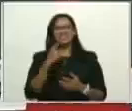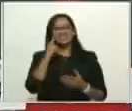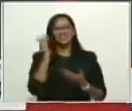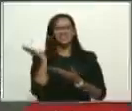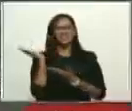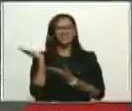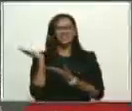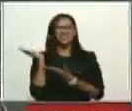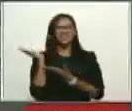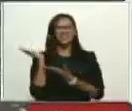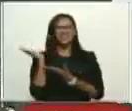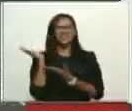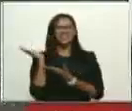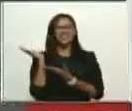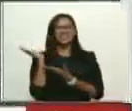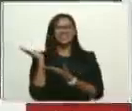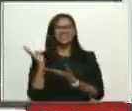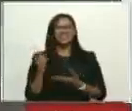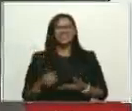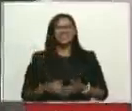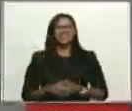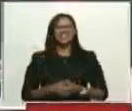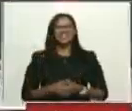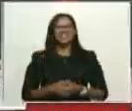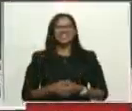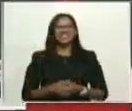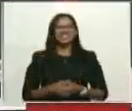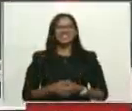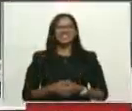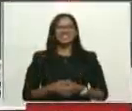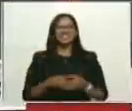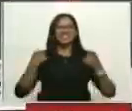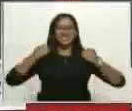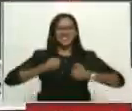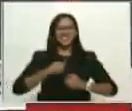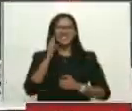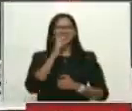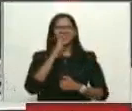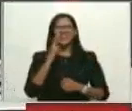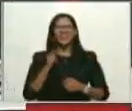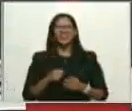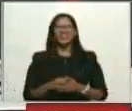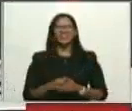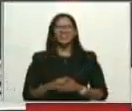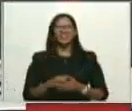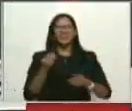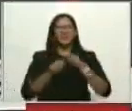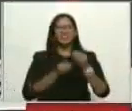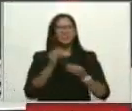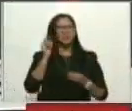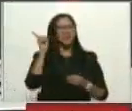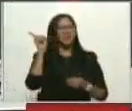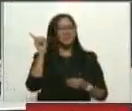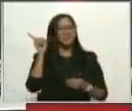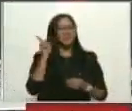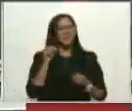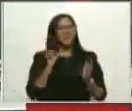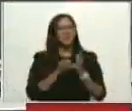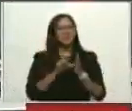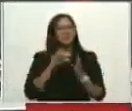mi chaquetica roja, ¿vale? ¿Ah? Chaquetica de militante de base. Lo hicimos allá en donde